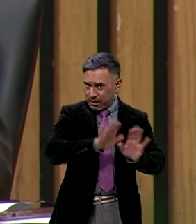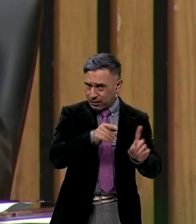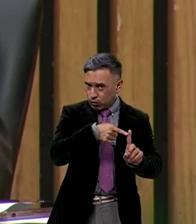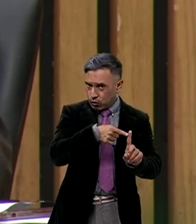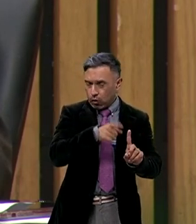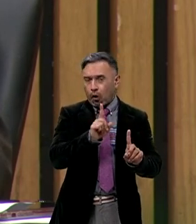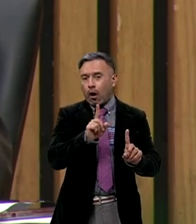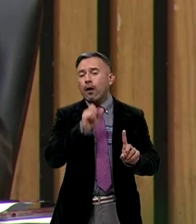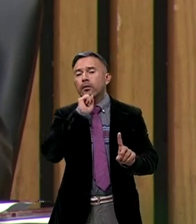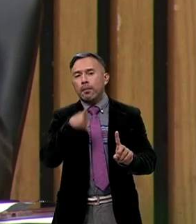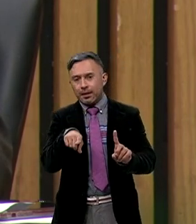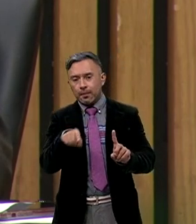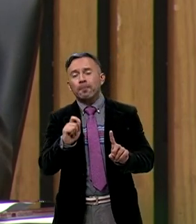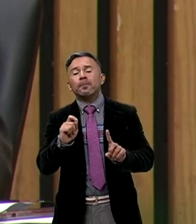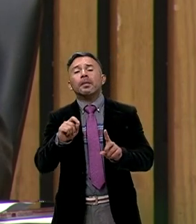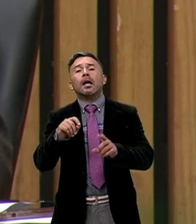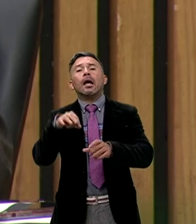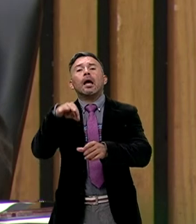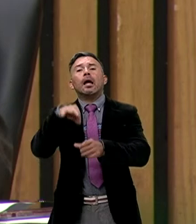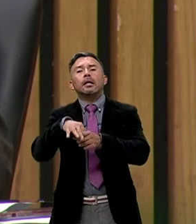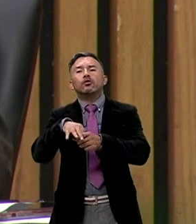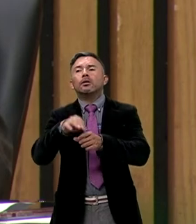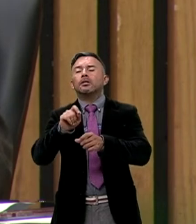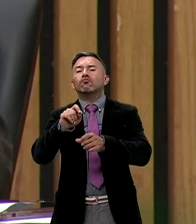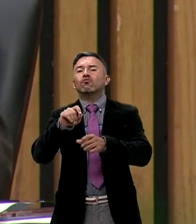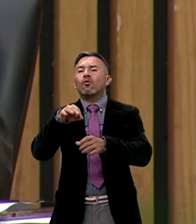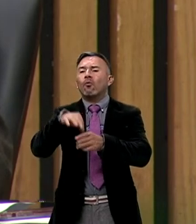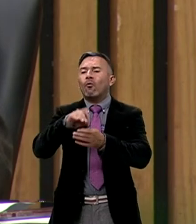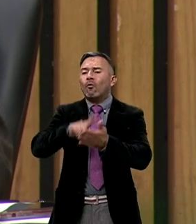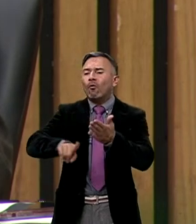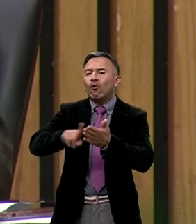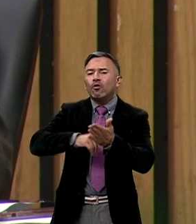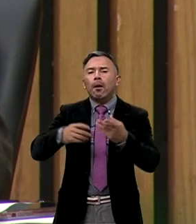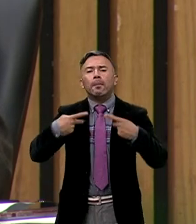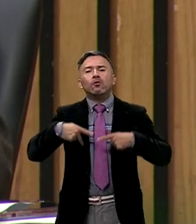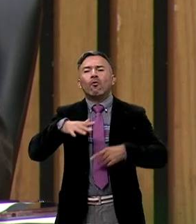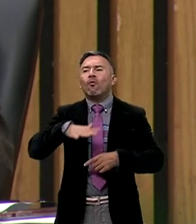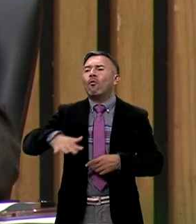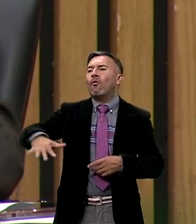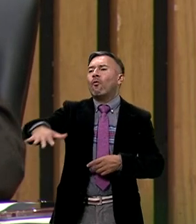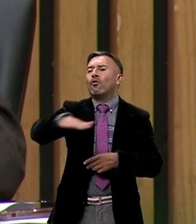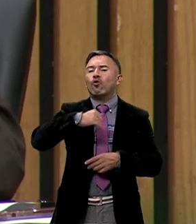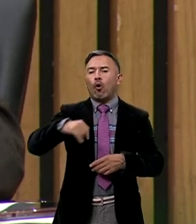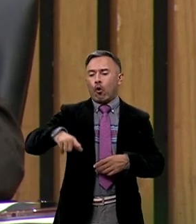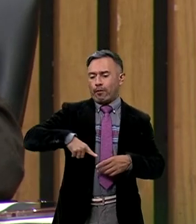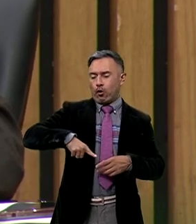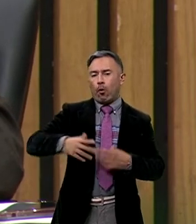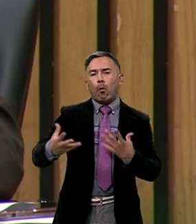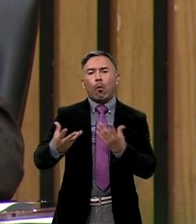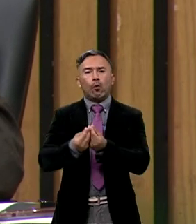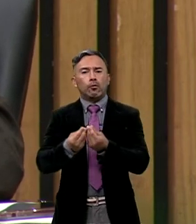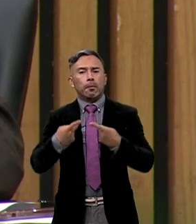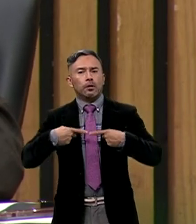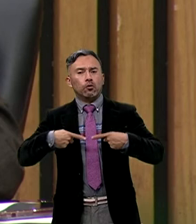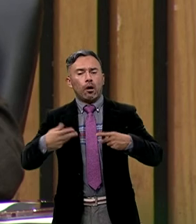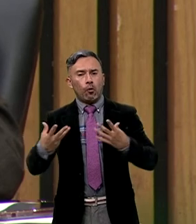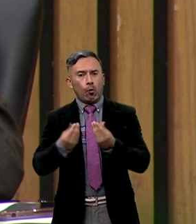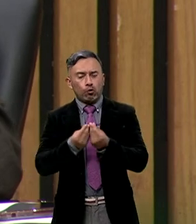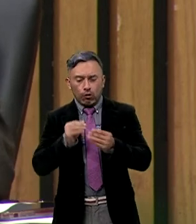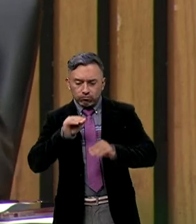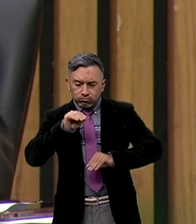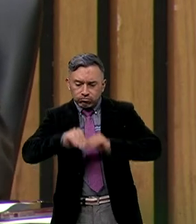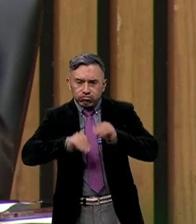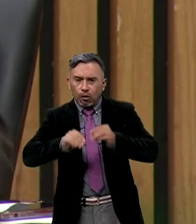que las elecciones y la vida social se recrean en una forma de gobierno conjunta los grandes problemas